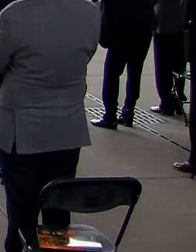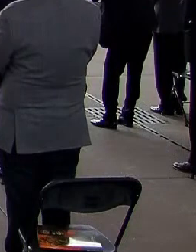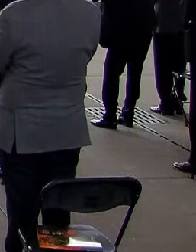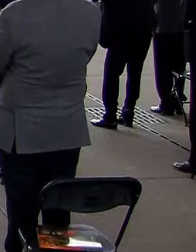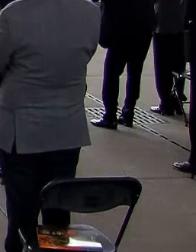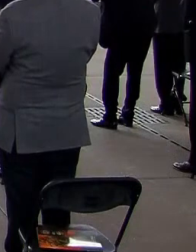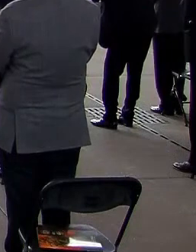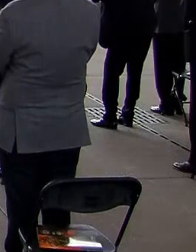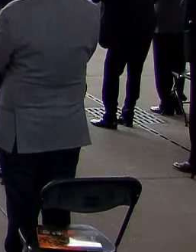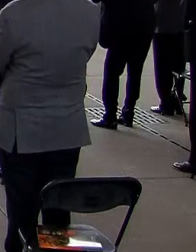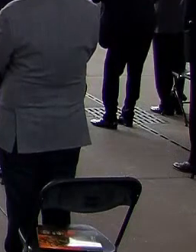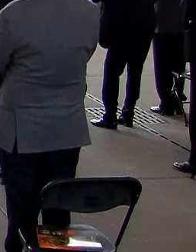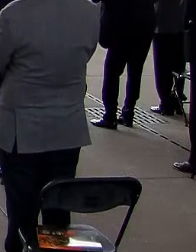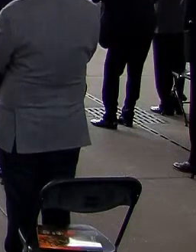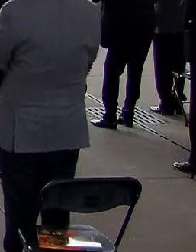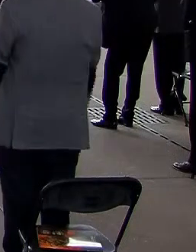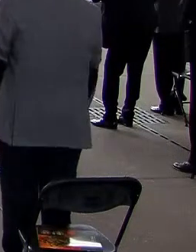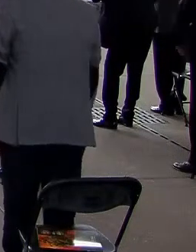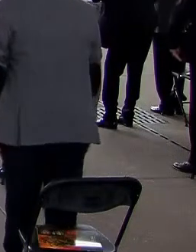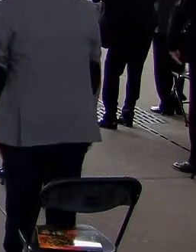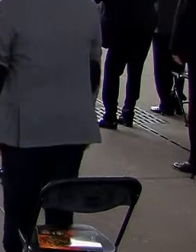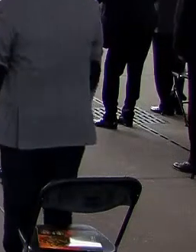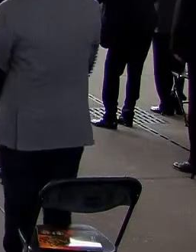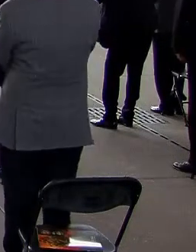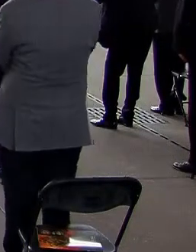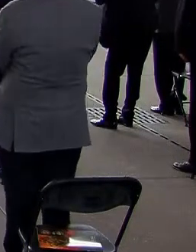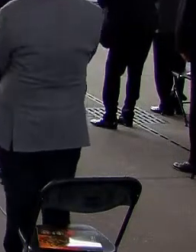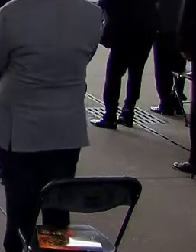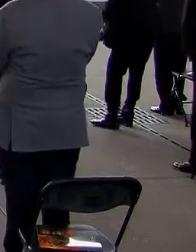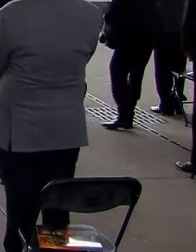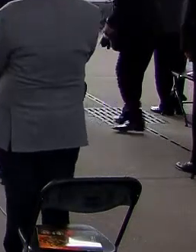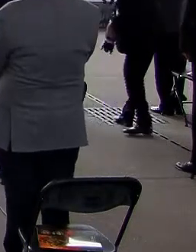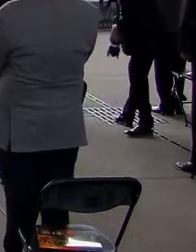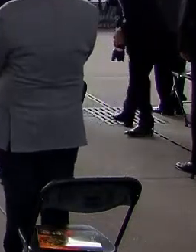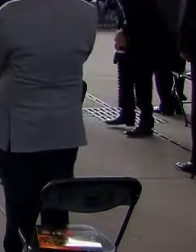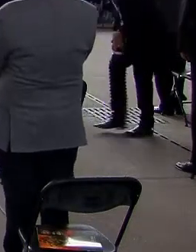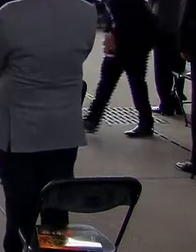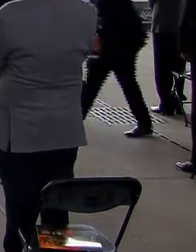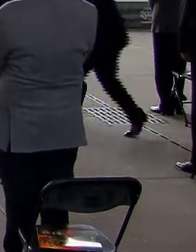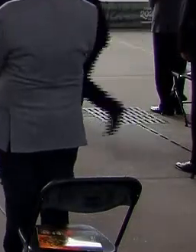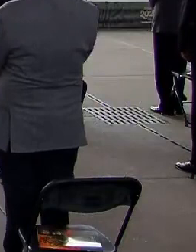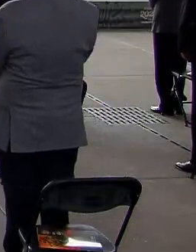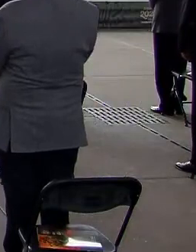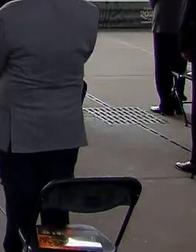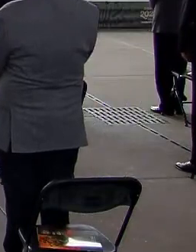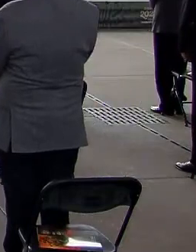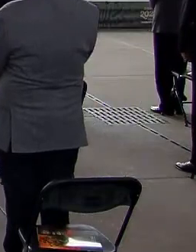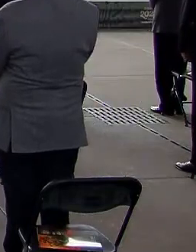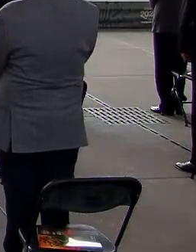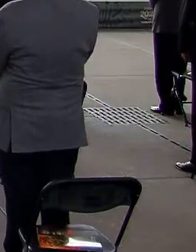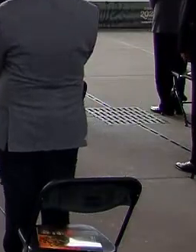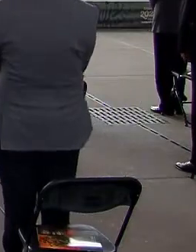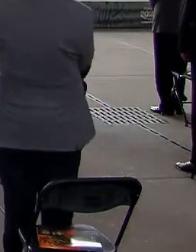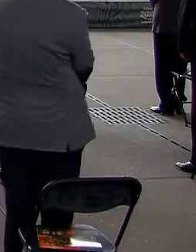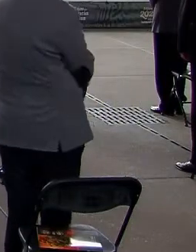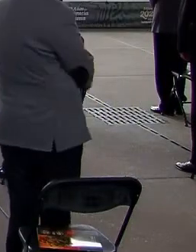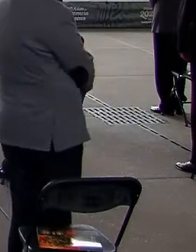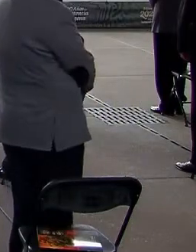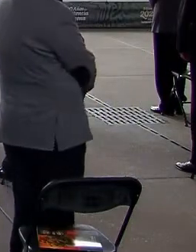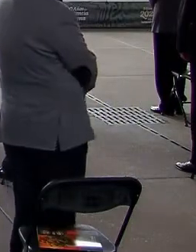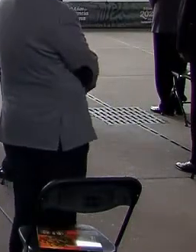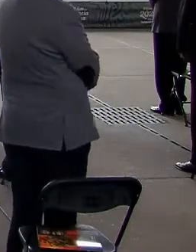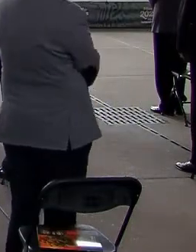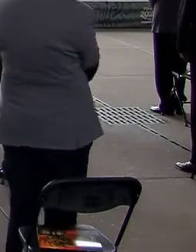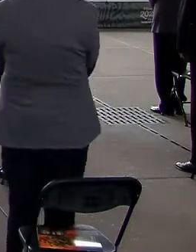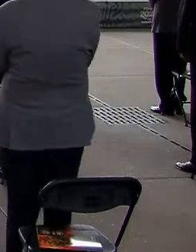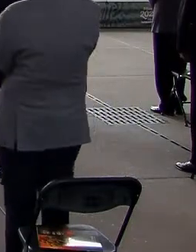Damos inicio a esta ceremonia con los honores al presidente constitucional de los Estados Unidos mexicanos y comandante supremo de las Fuerzas